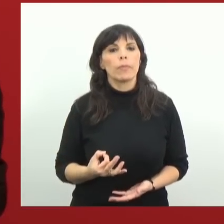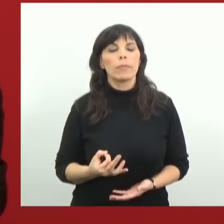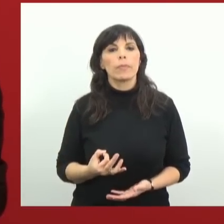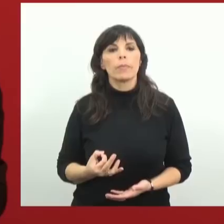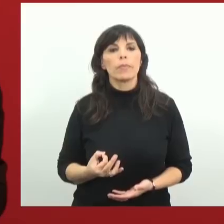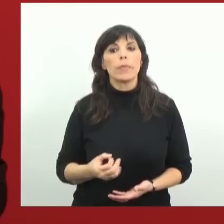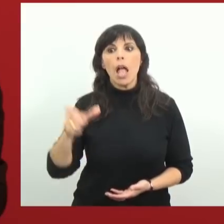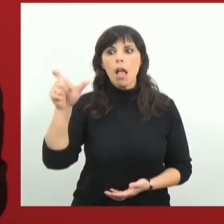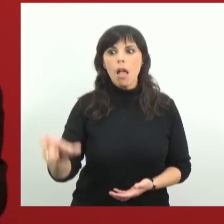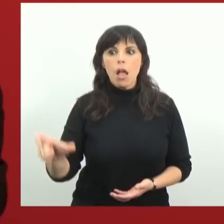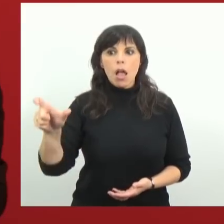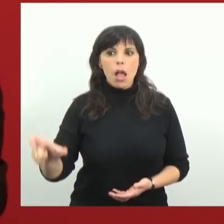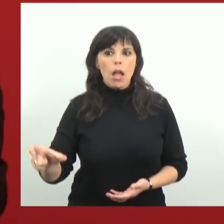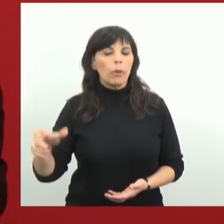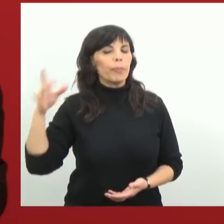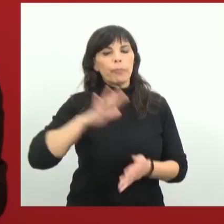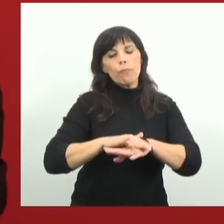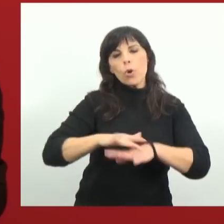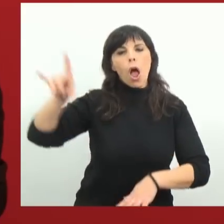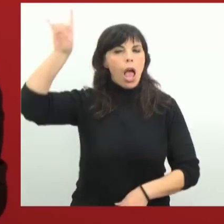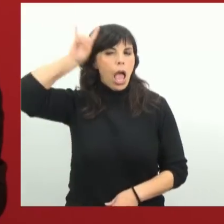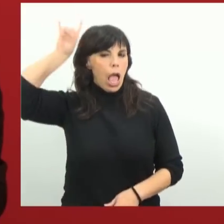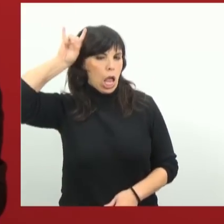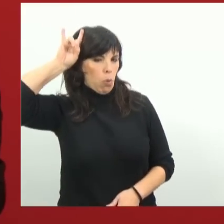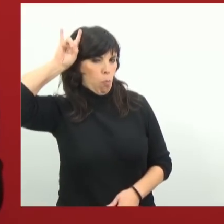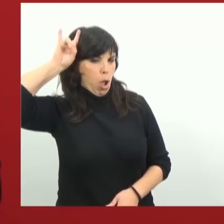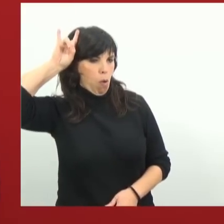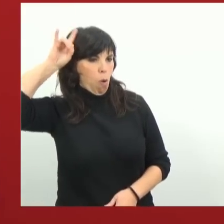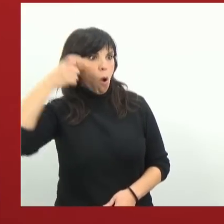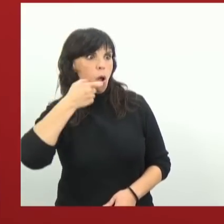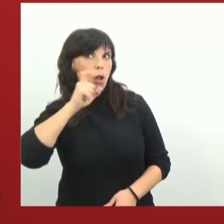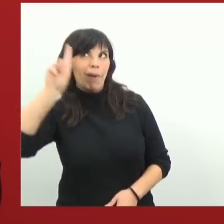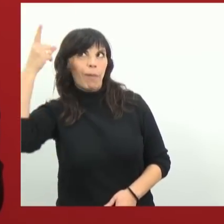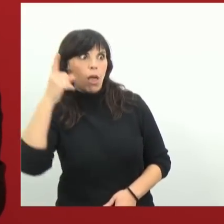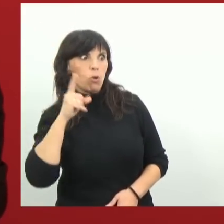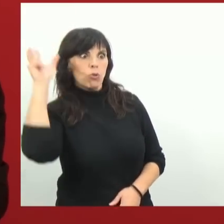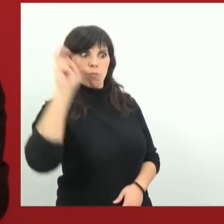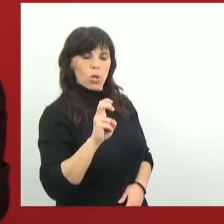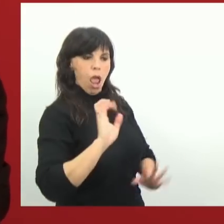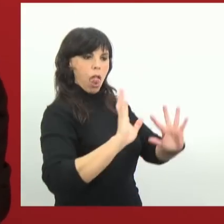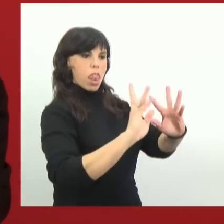que el malo viene y roba la palabra.